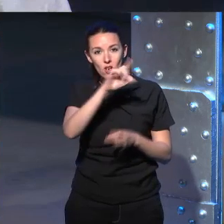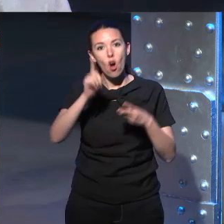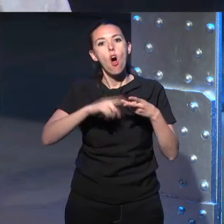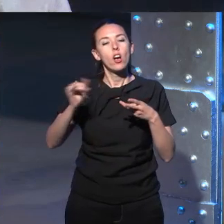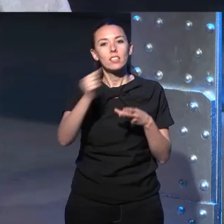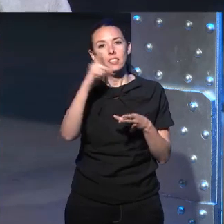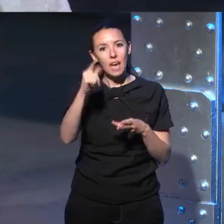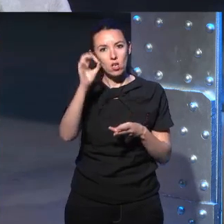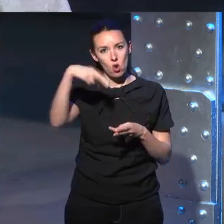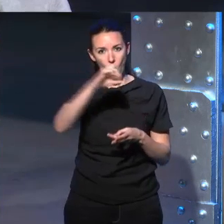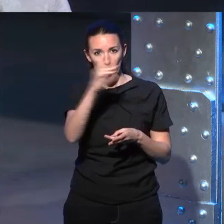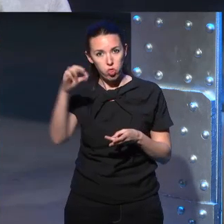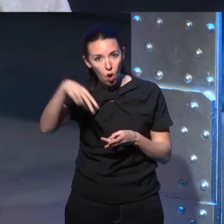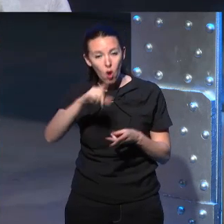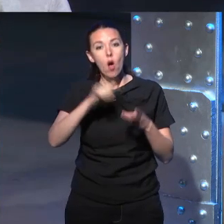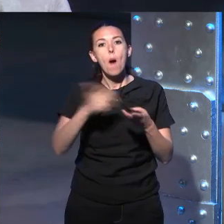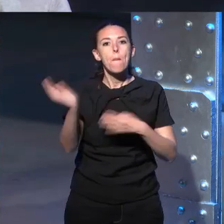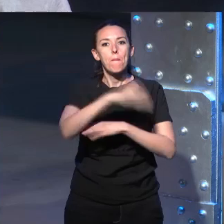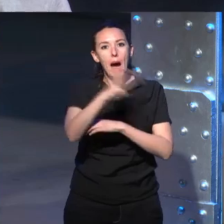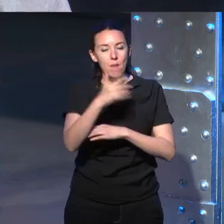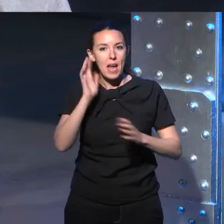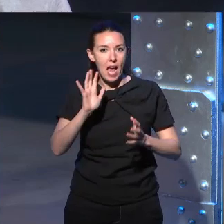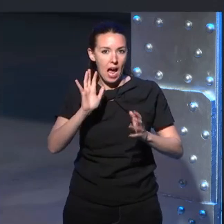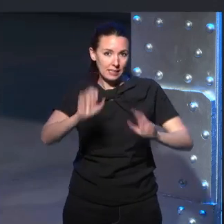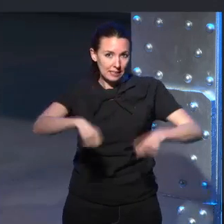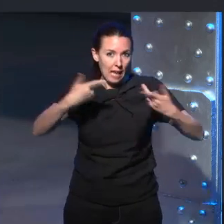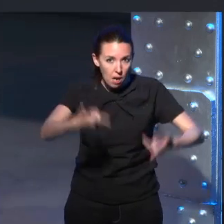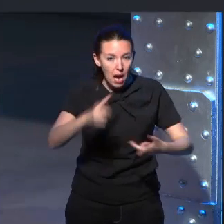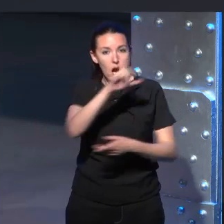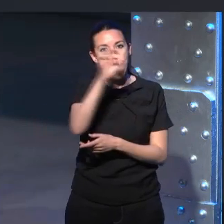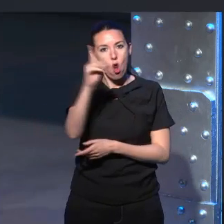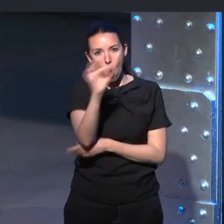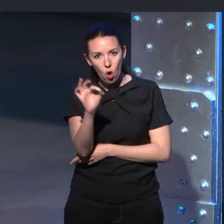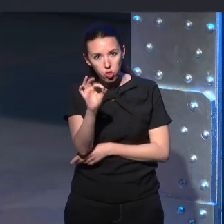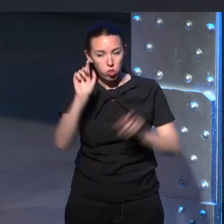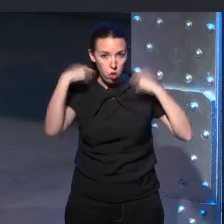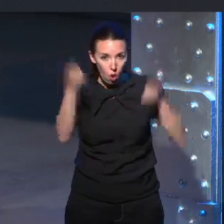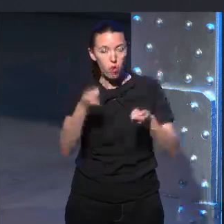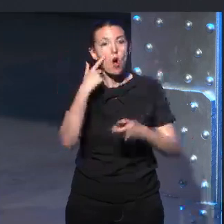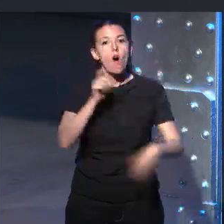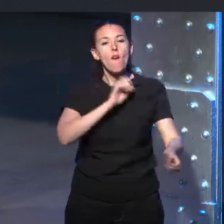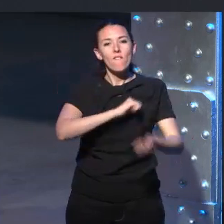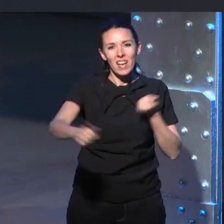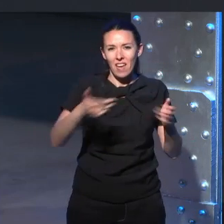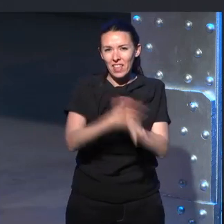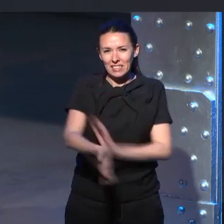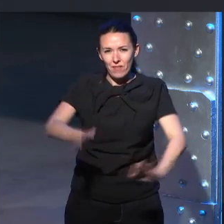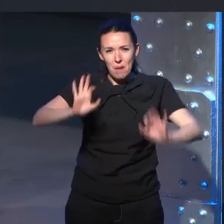London, Faulkner. Las palmeras salvajes. Lobo. La venganza es un acto de